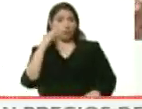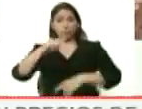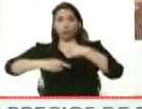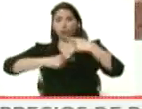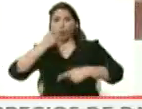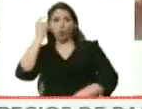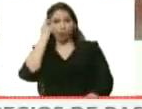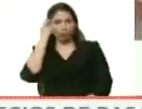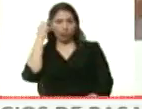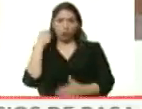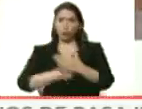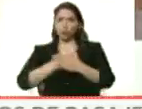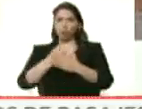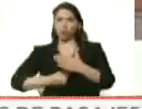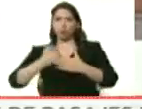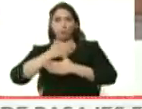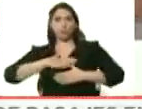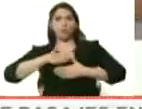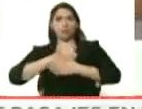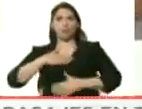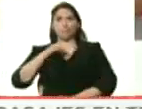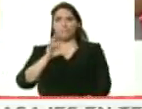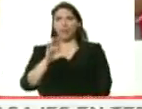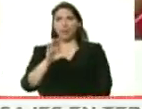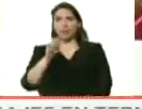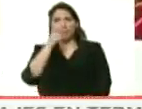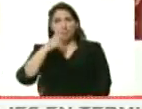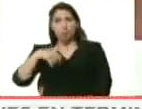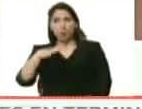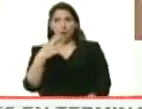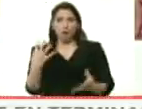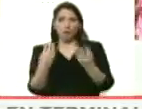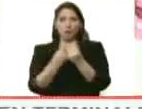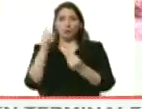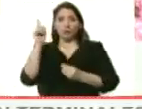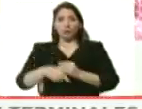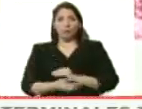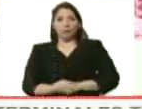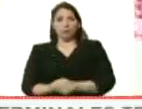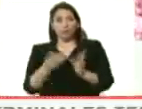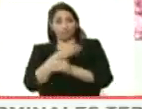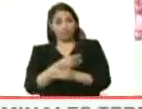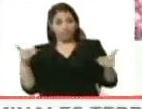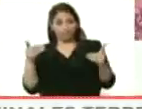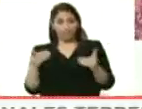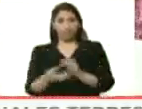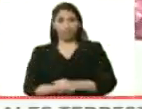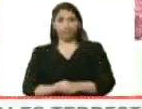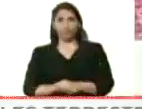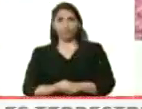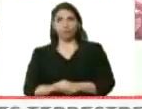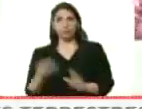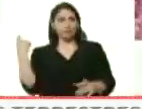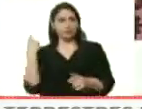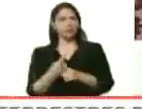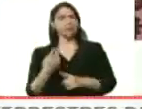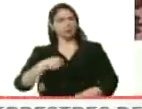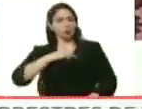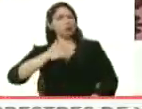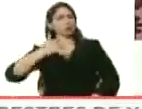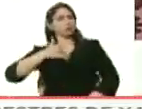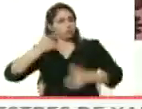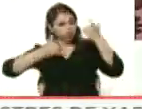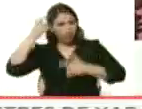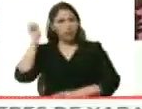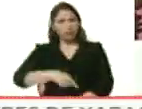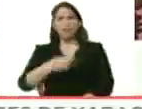lucha por el bienestar de este país, por su pueblo y sobre todo por la dignidad, que eso sí tenemos los chavistas, tenemos dignidad